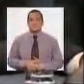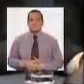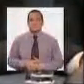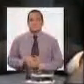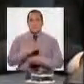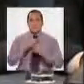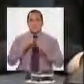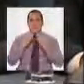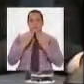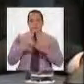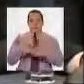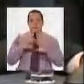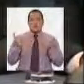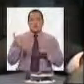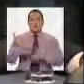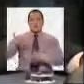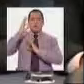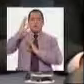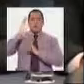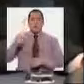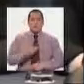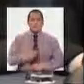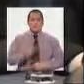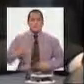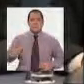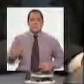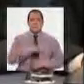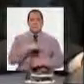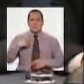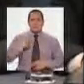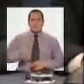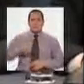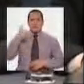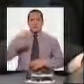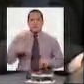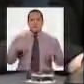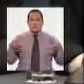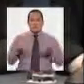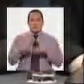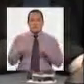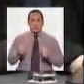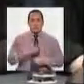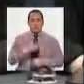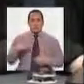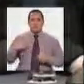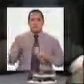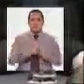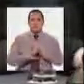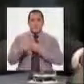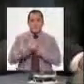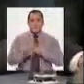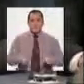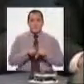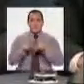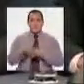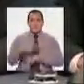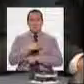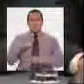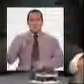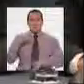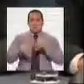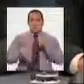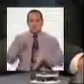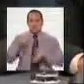Nicolás, muchas gracias. Conferencia de prensa del presidente del Consejo de Ministros, Juan Jiménez Mayor, acompañados por el ministro de Defensa, Pedro Catriano, el ministro de Justicia,